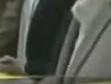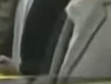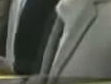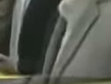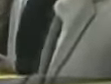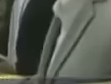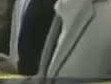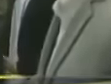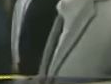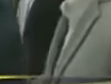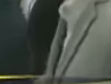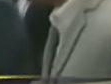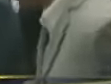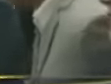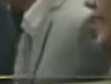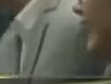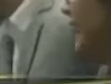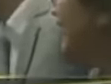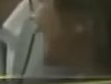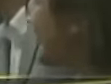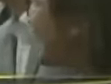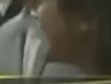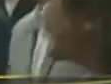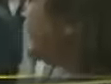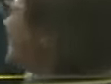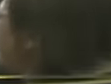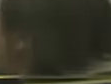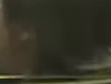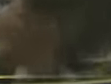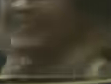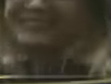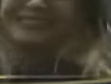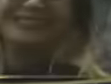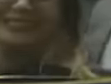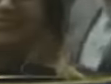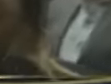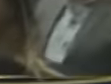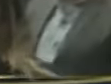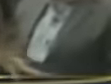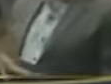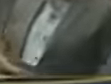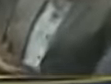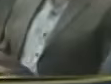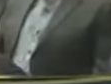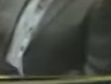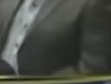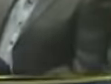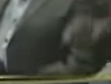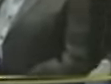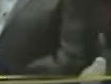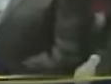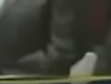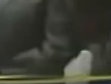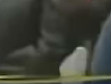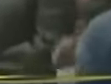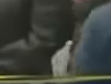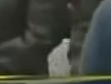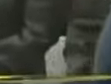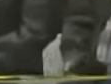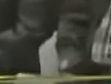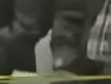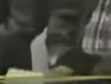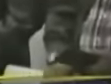la tarea que ha llevado al frente el doctor Jorge Rodríguez en los distintos escenarios con las distintas oposiciones para